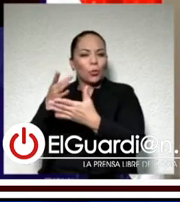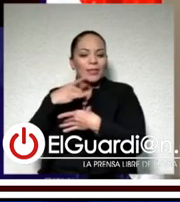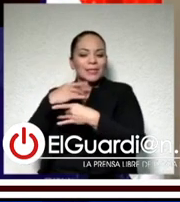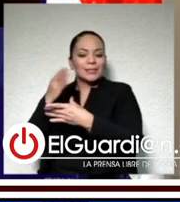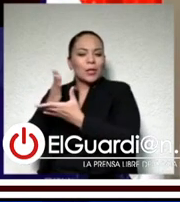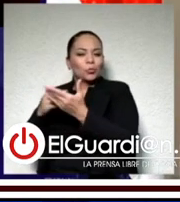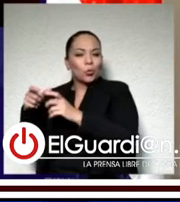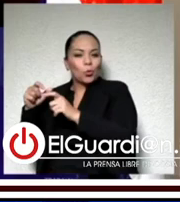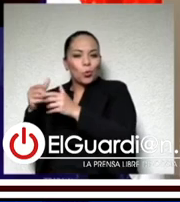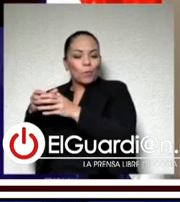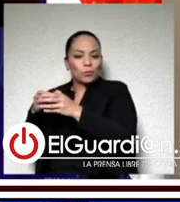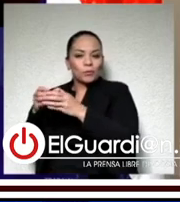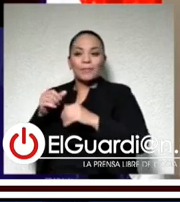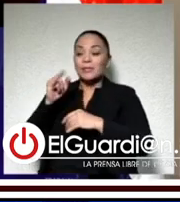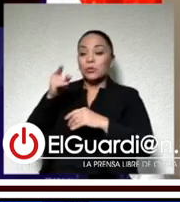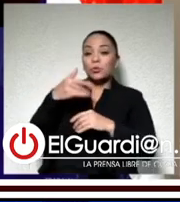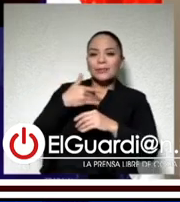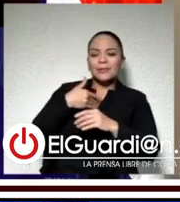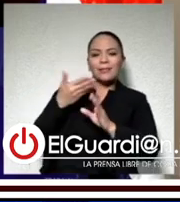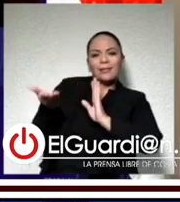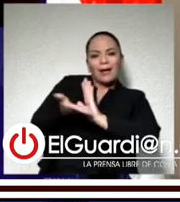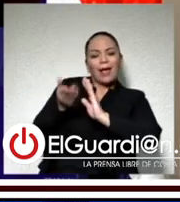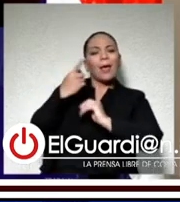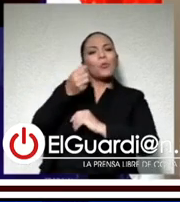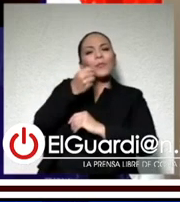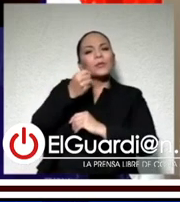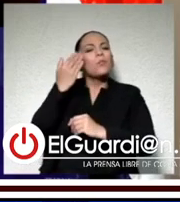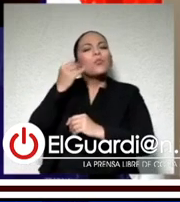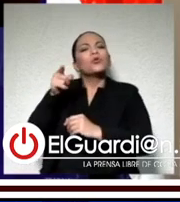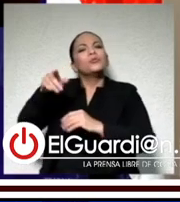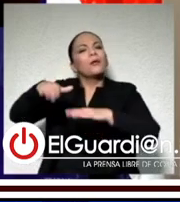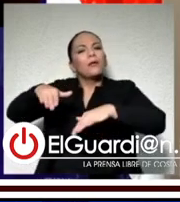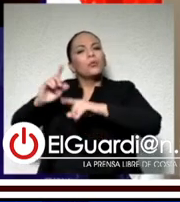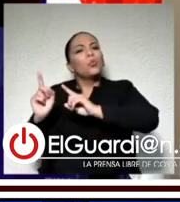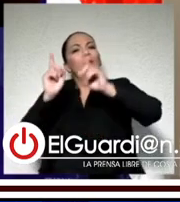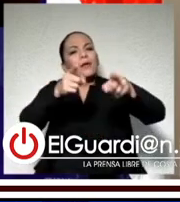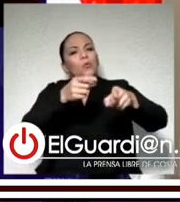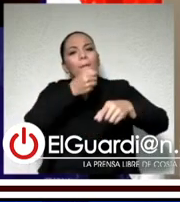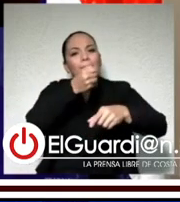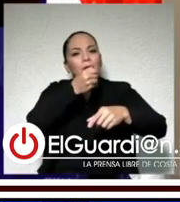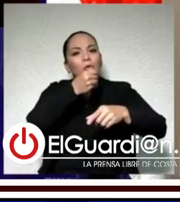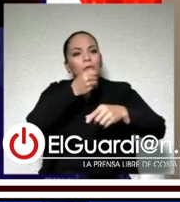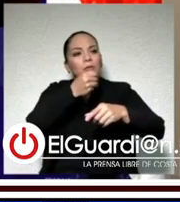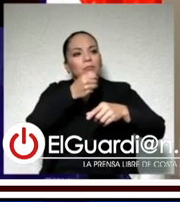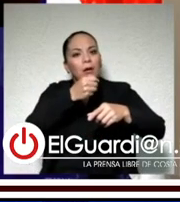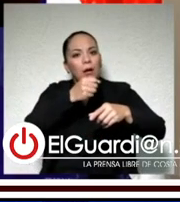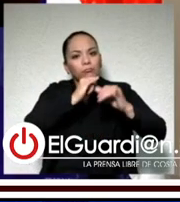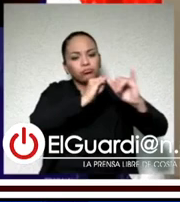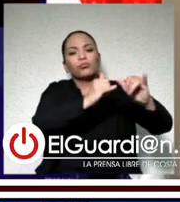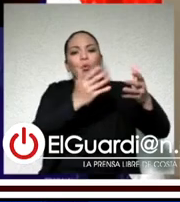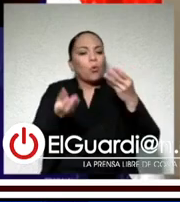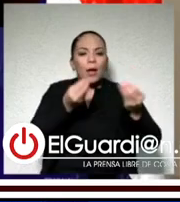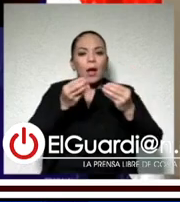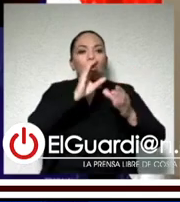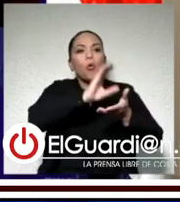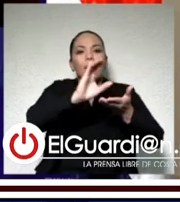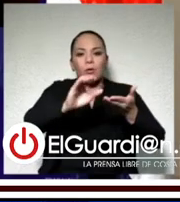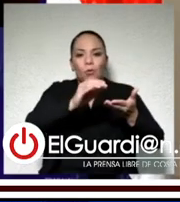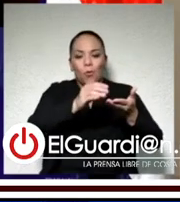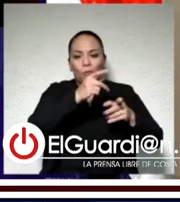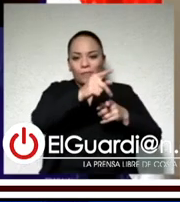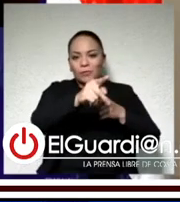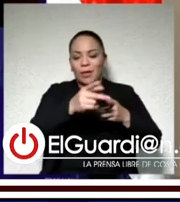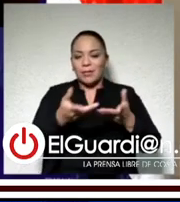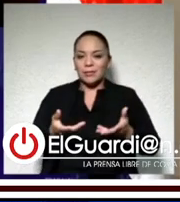algunos periodistas, no ha acudido al Colegio Periodistas para interponer una acción? Porque, por ejemplo, le pregunto, ¿le dieron a